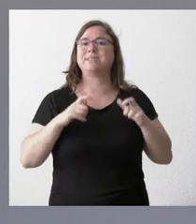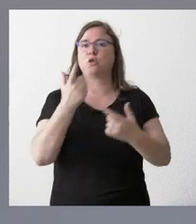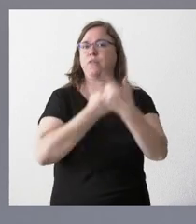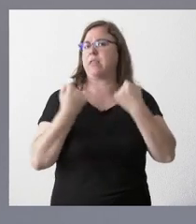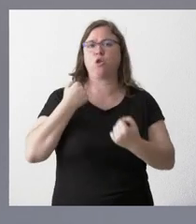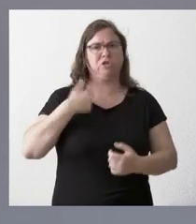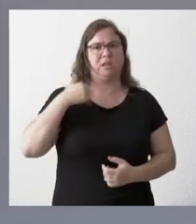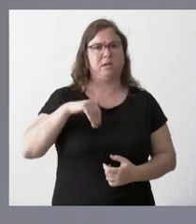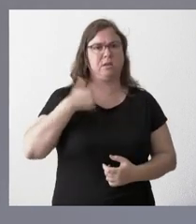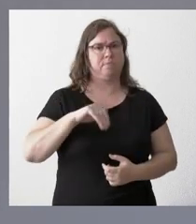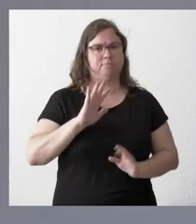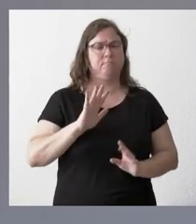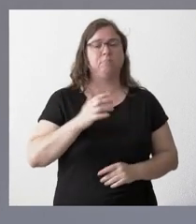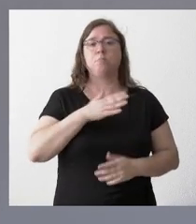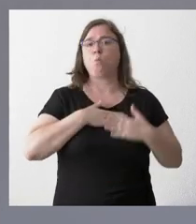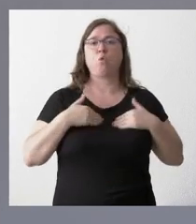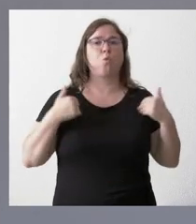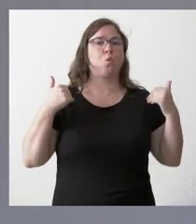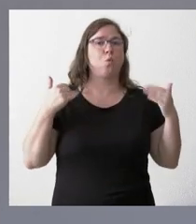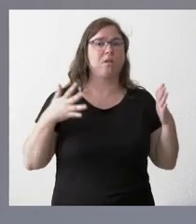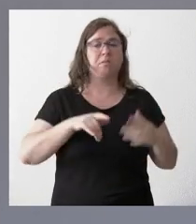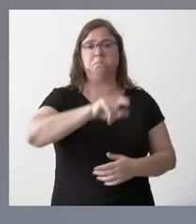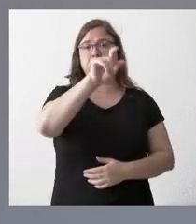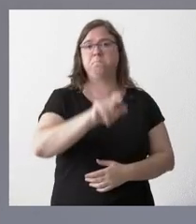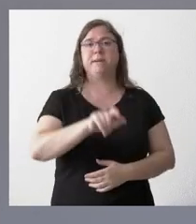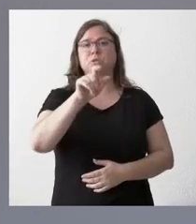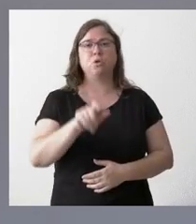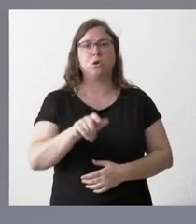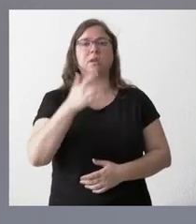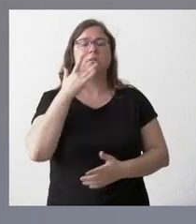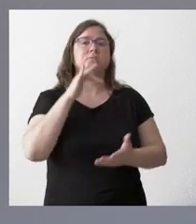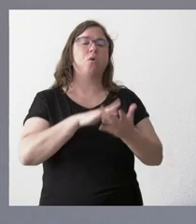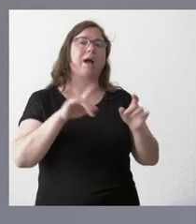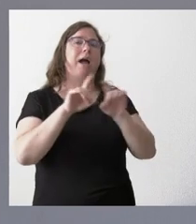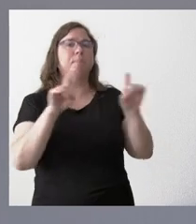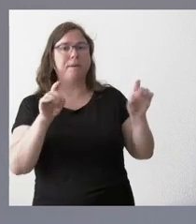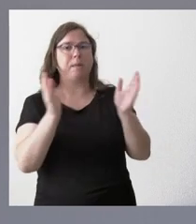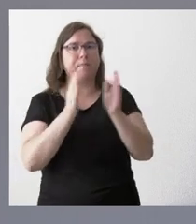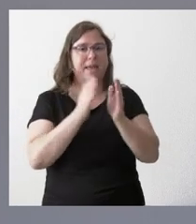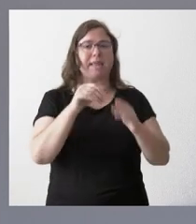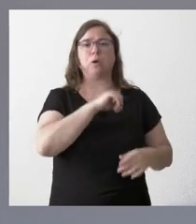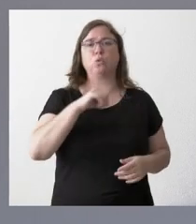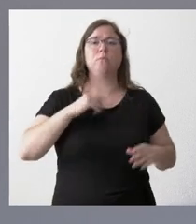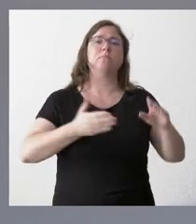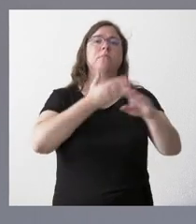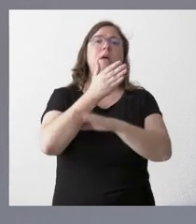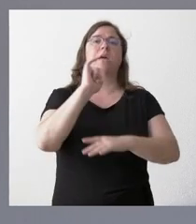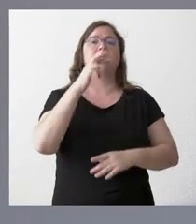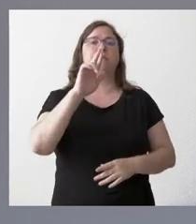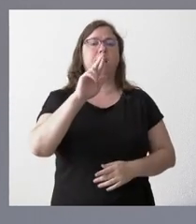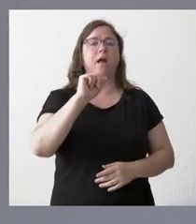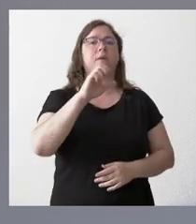vigente. Por tanto, cualquier ciudadano que tenga una empresa, una pyme, un autónomo, se puede dirigir a Iberaval